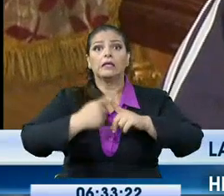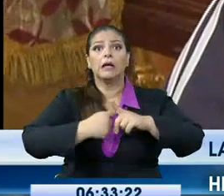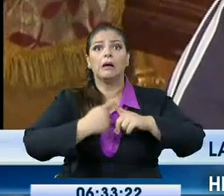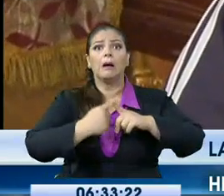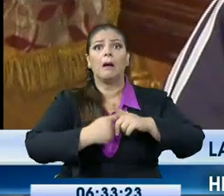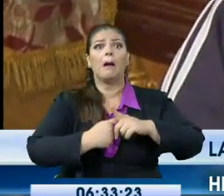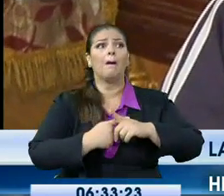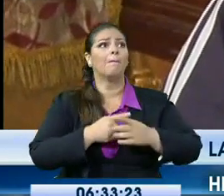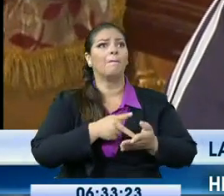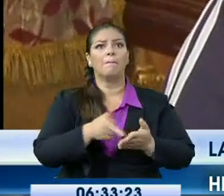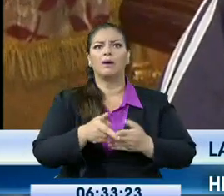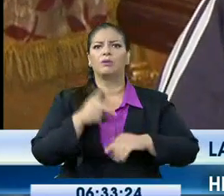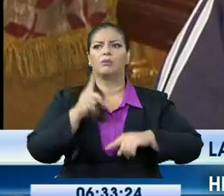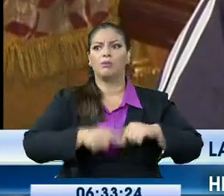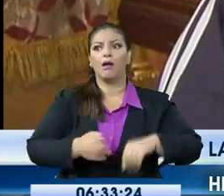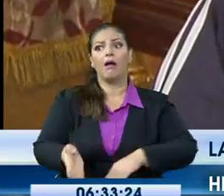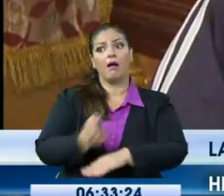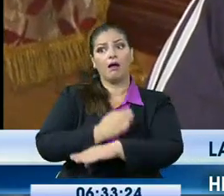ayudaba en todo.